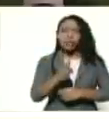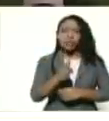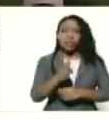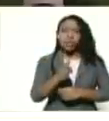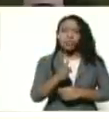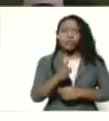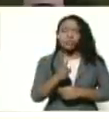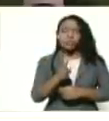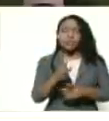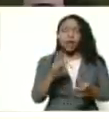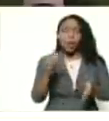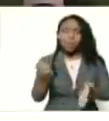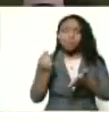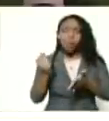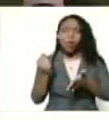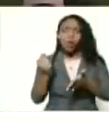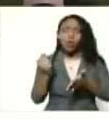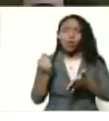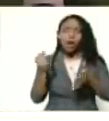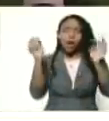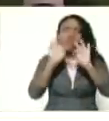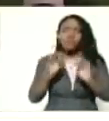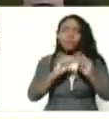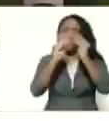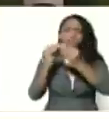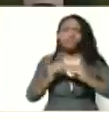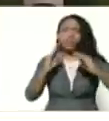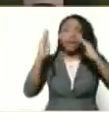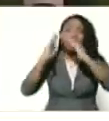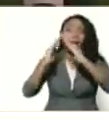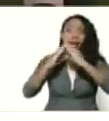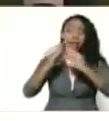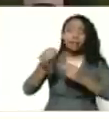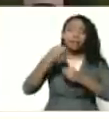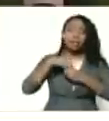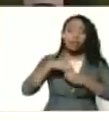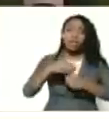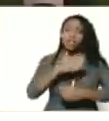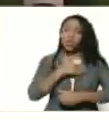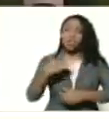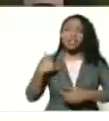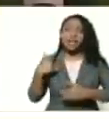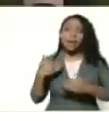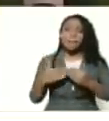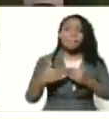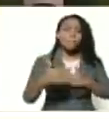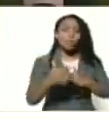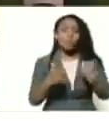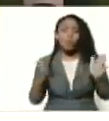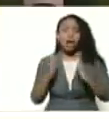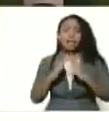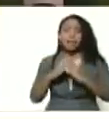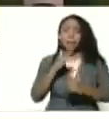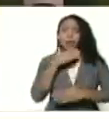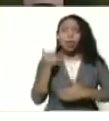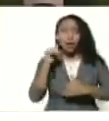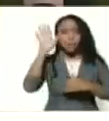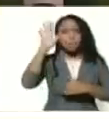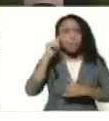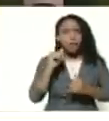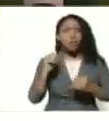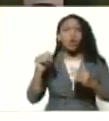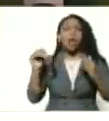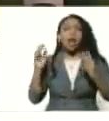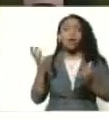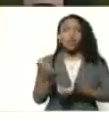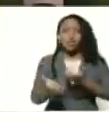bonos, los mecanismos de arreglo del hogar, de la vivienda. ¿Quién no quiere ampliar su hogar? Tener mejor el baño, tener mejor la